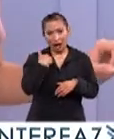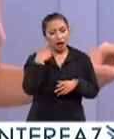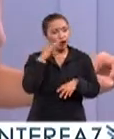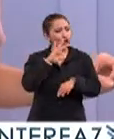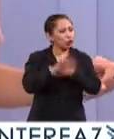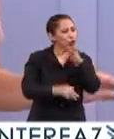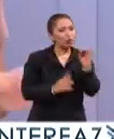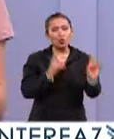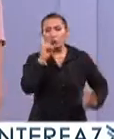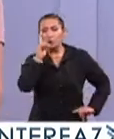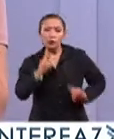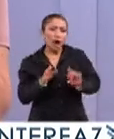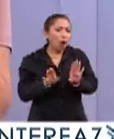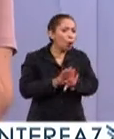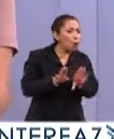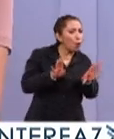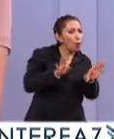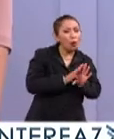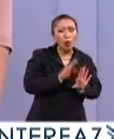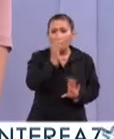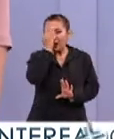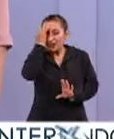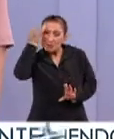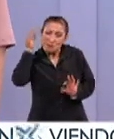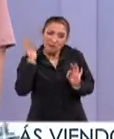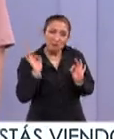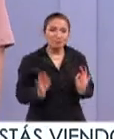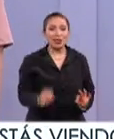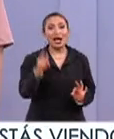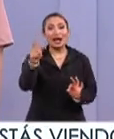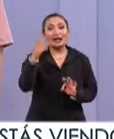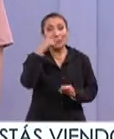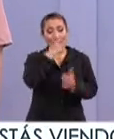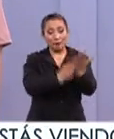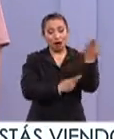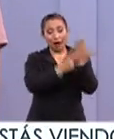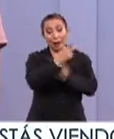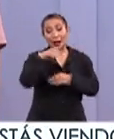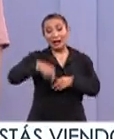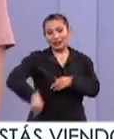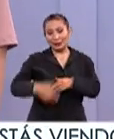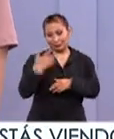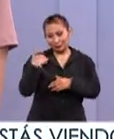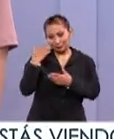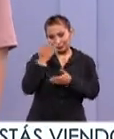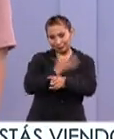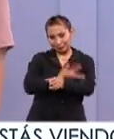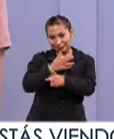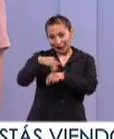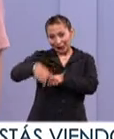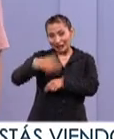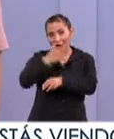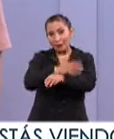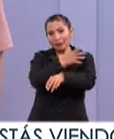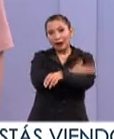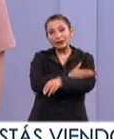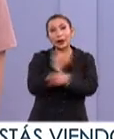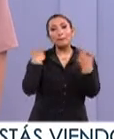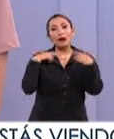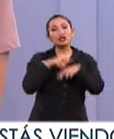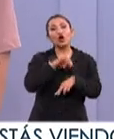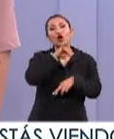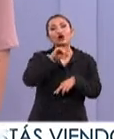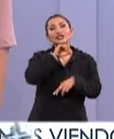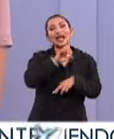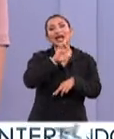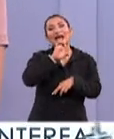todas nuestras dudas y conocer perfectamente bien el programa, tenemos el honor de que nos acompañe en el estudio el maestro